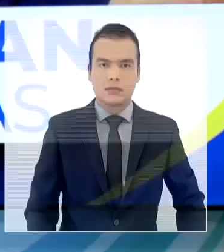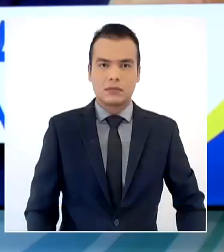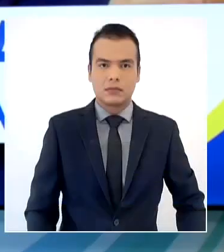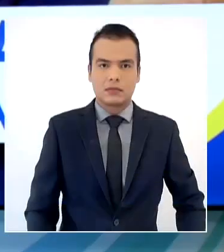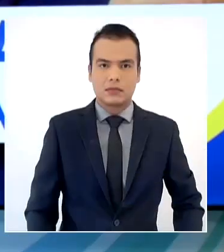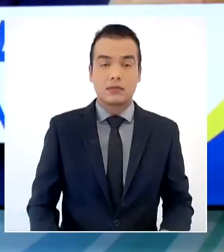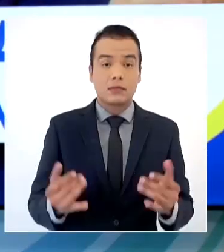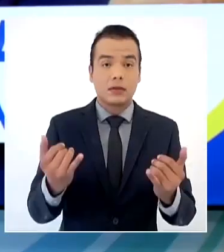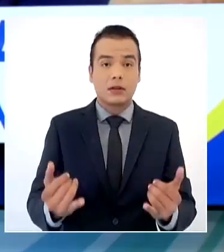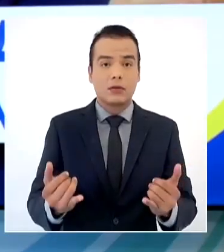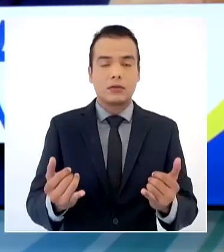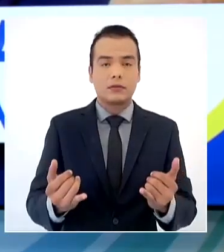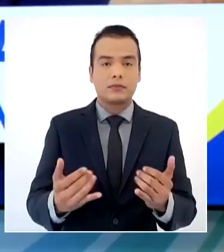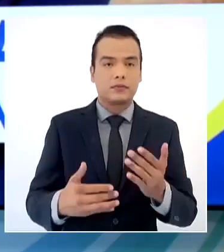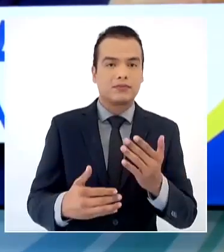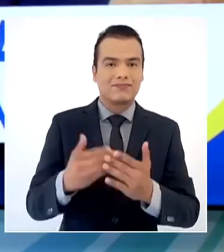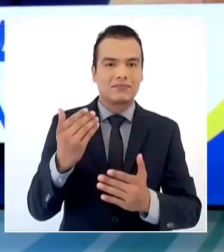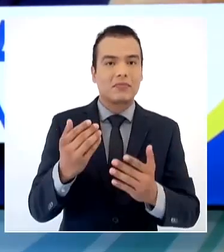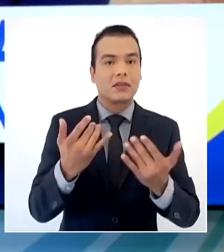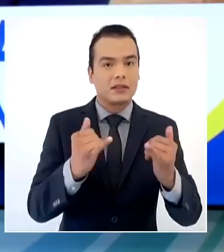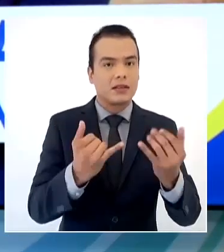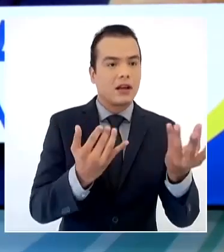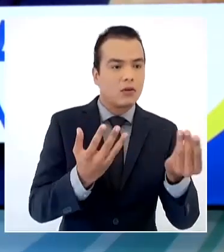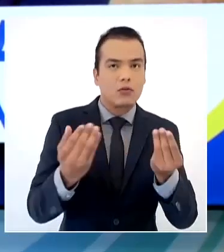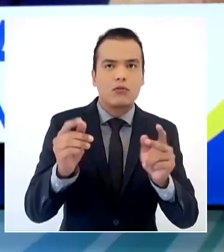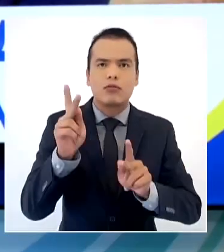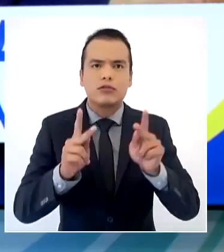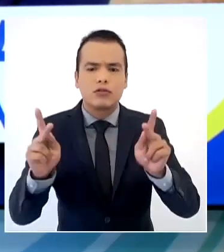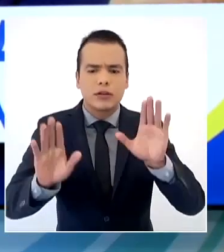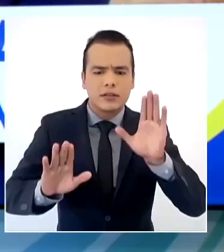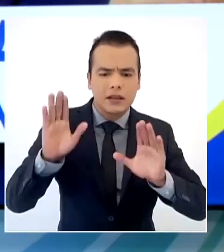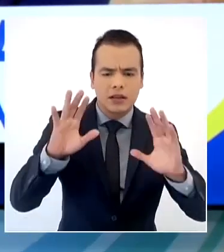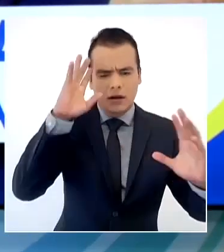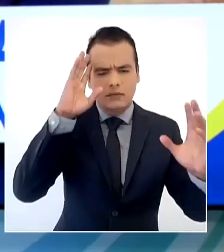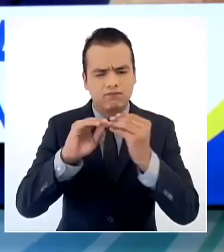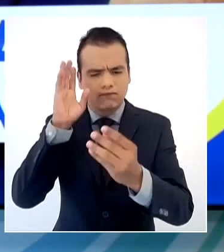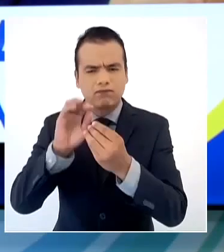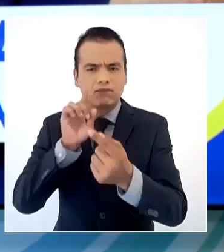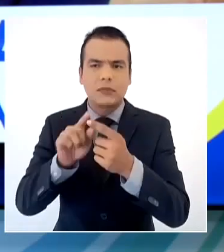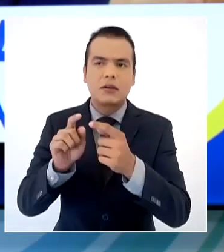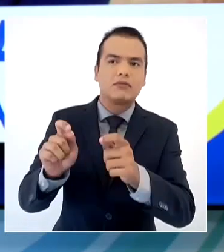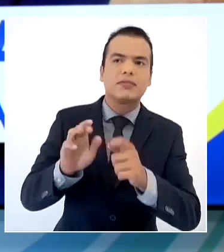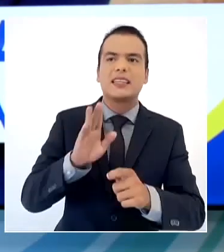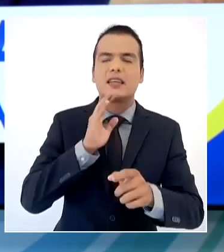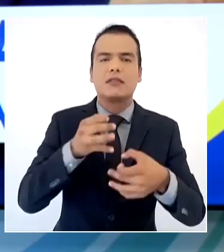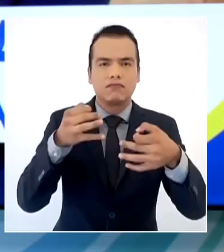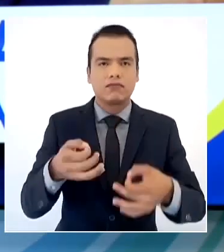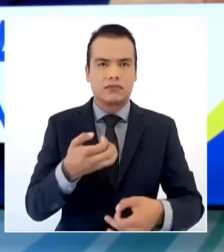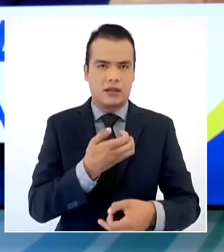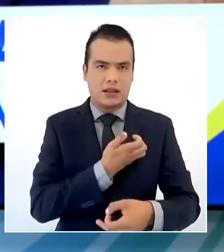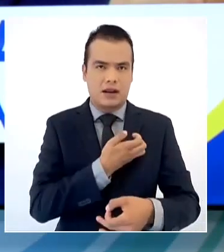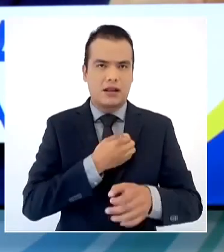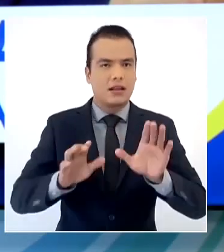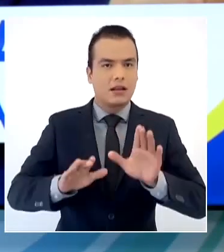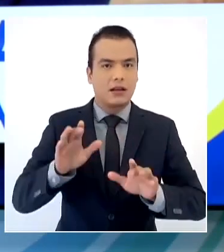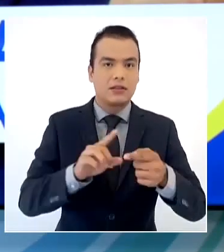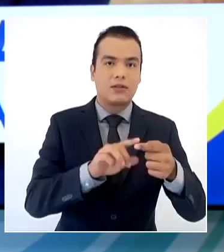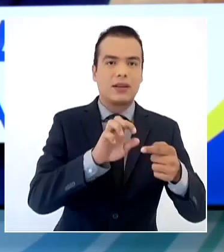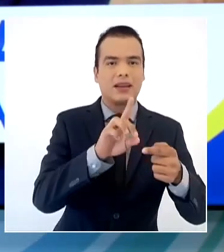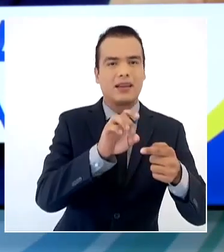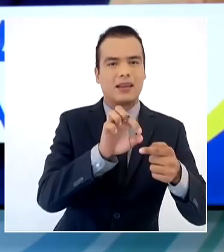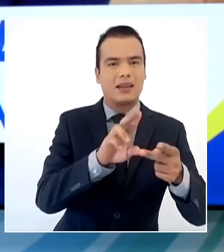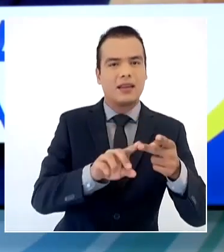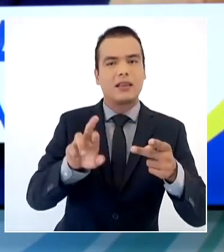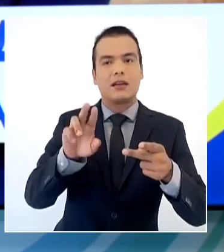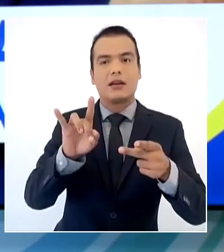comenzaron las alianzas entre los candidatos que buscan la alcaldía de Cali Alejandro Eder y Wilson Ruiz buscarán un mecanismo para que solo